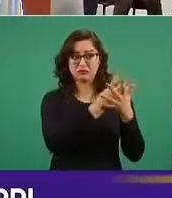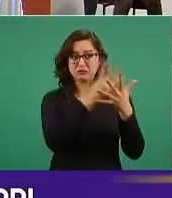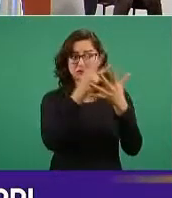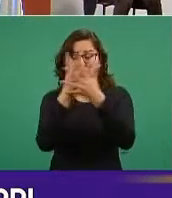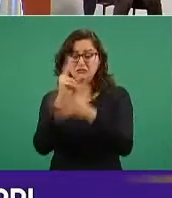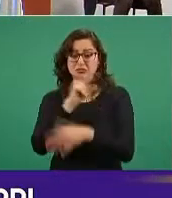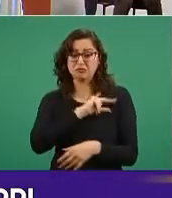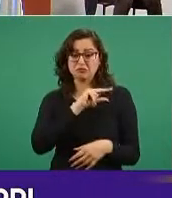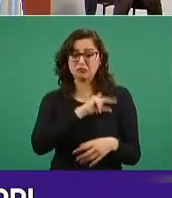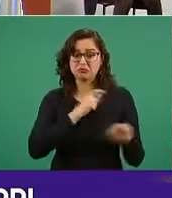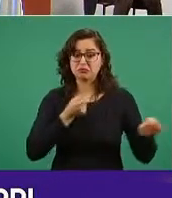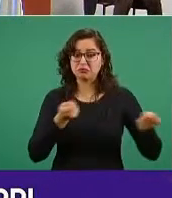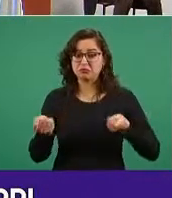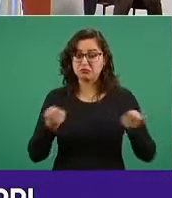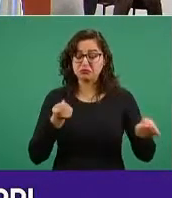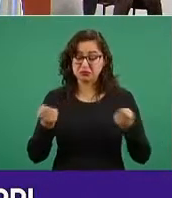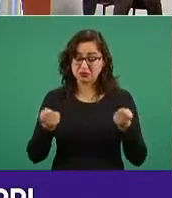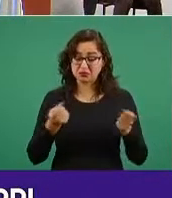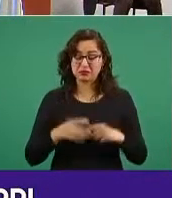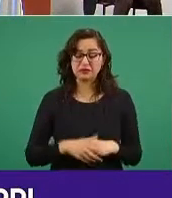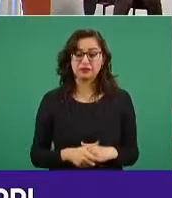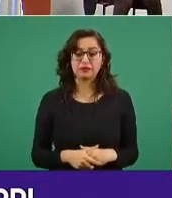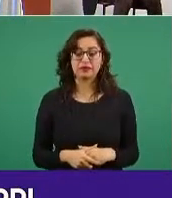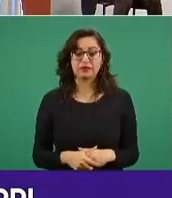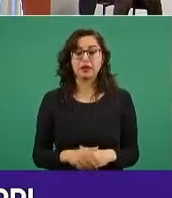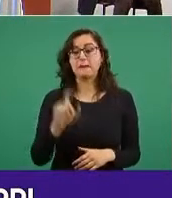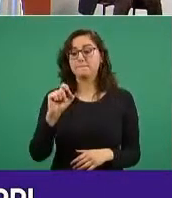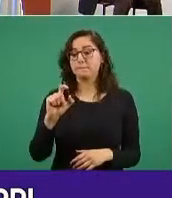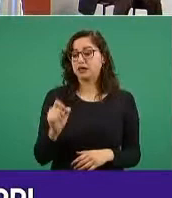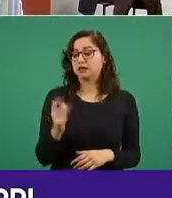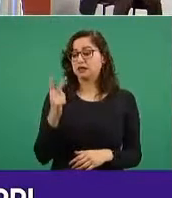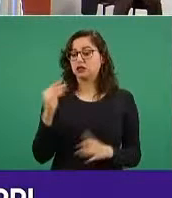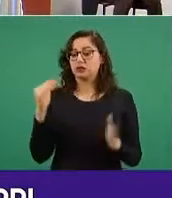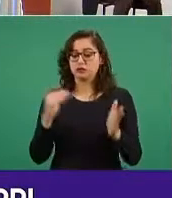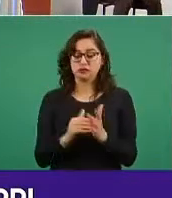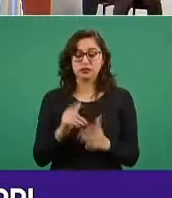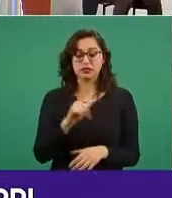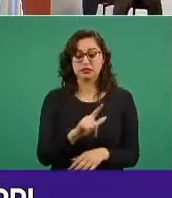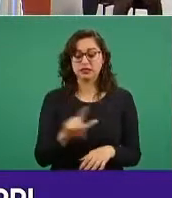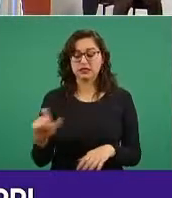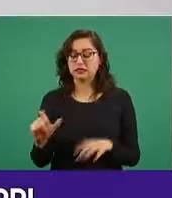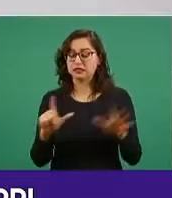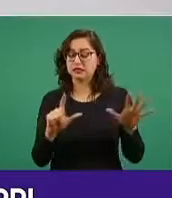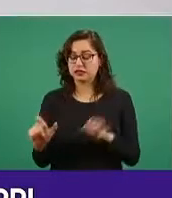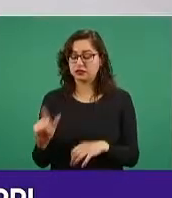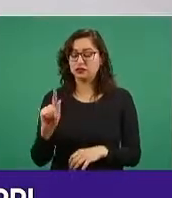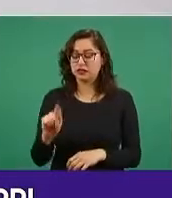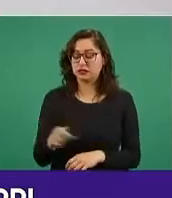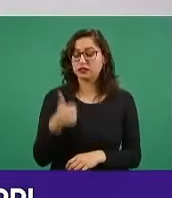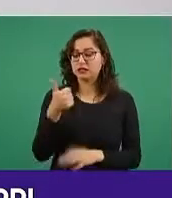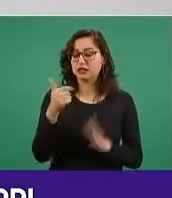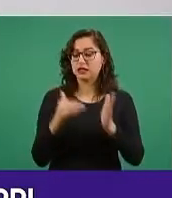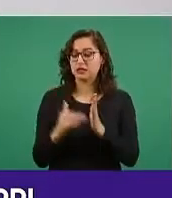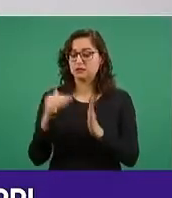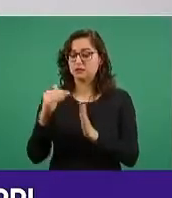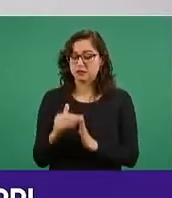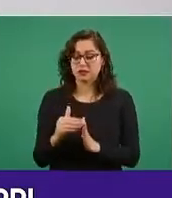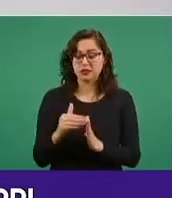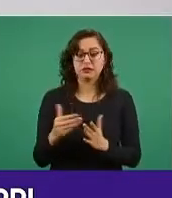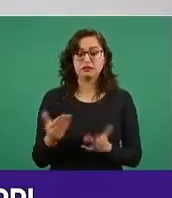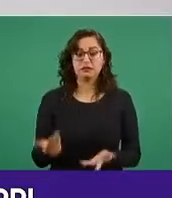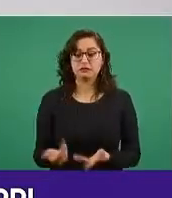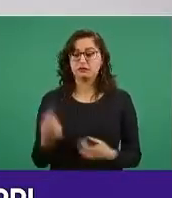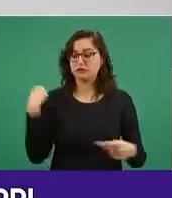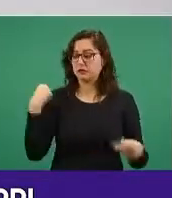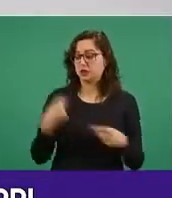está ingresada en el penal federal cuesta más de 162 mil pesos mensuales. Rosa Isela Rodríguez destacó que existen en